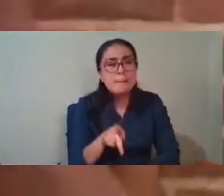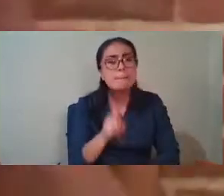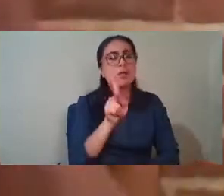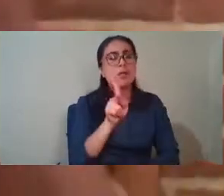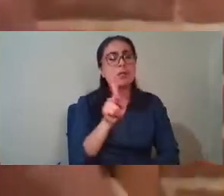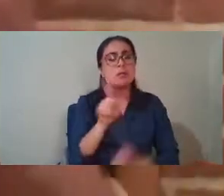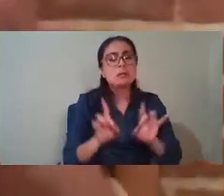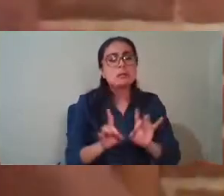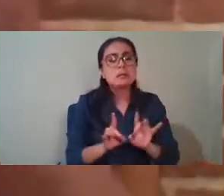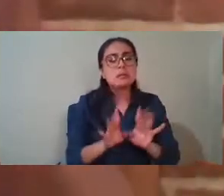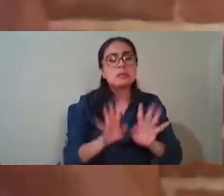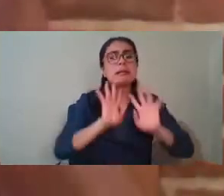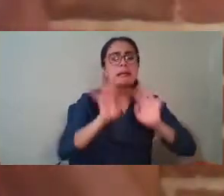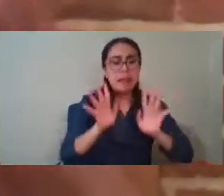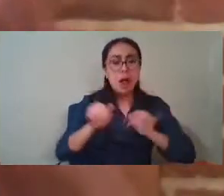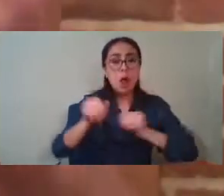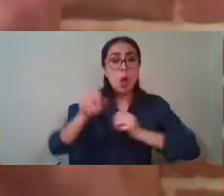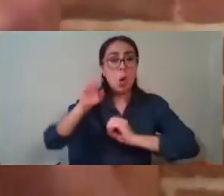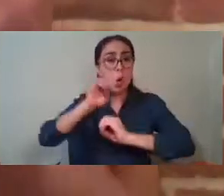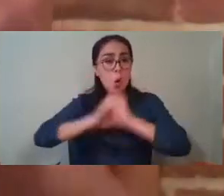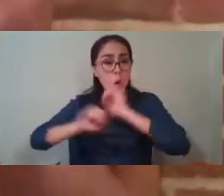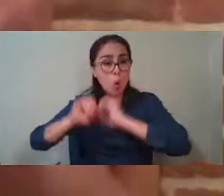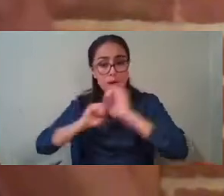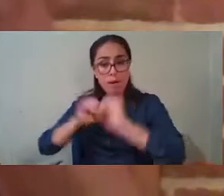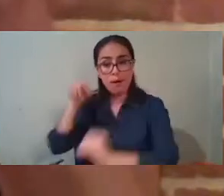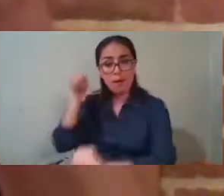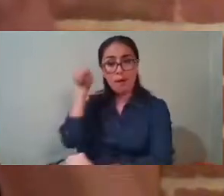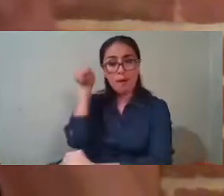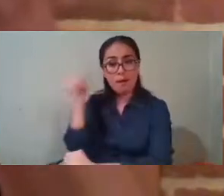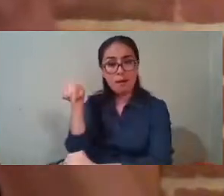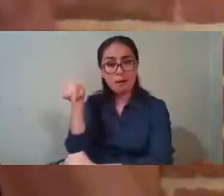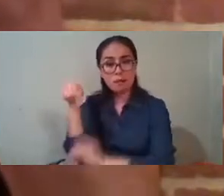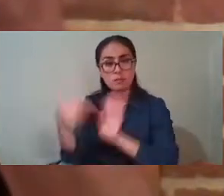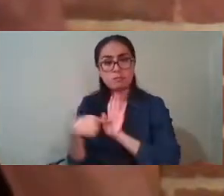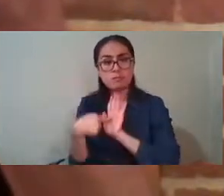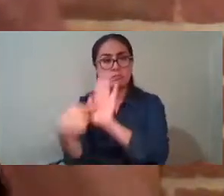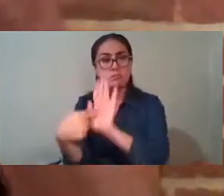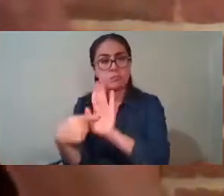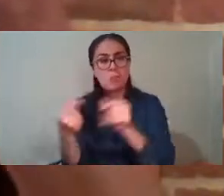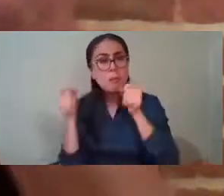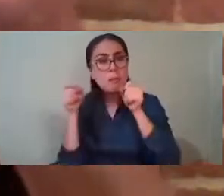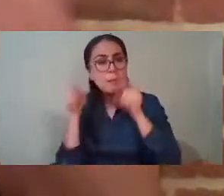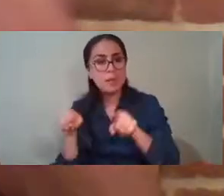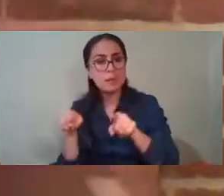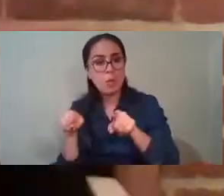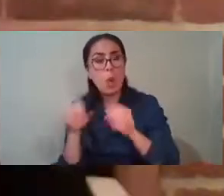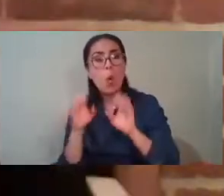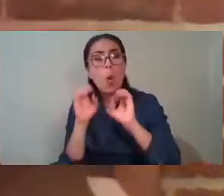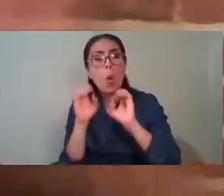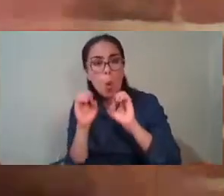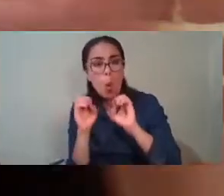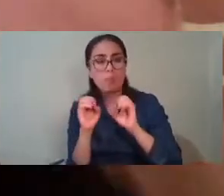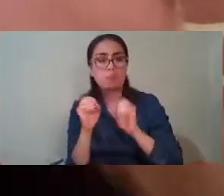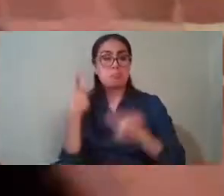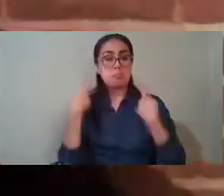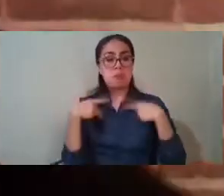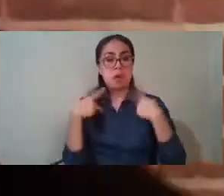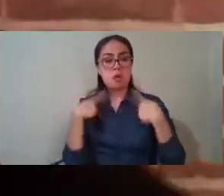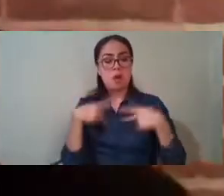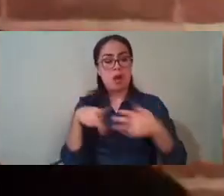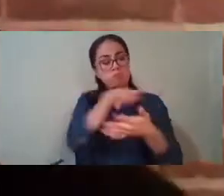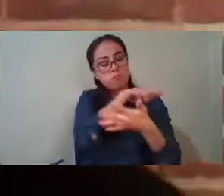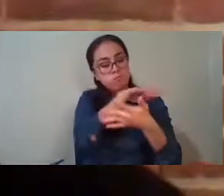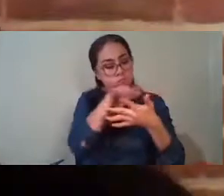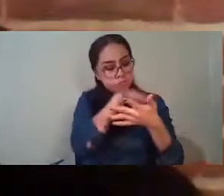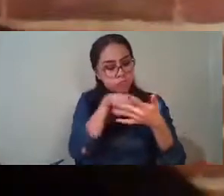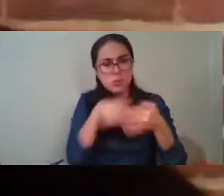la esencia de lo que la obra dice y el espectador lee en tanto idea teatro. Y esto es lo que voy a